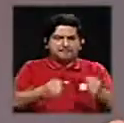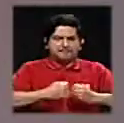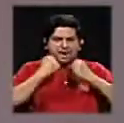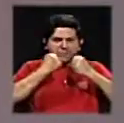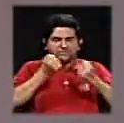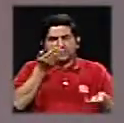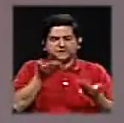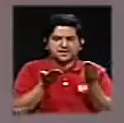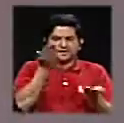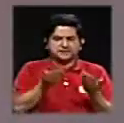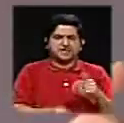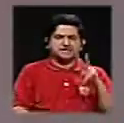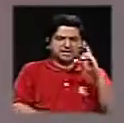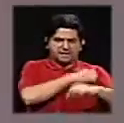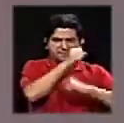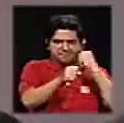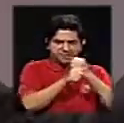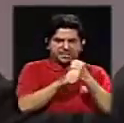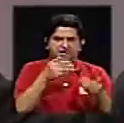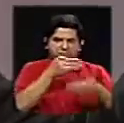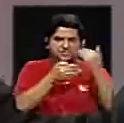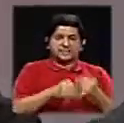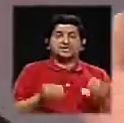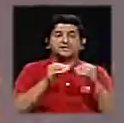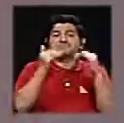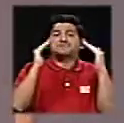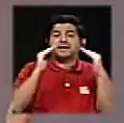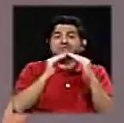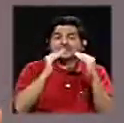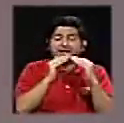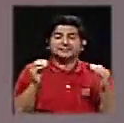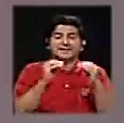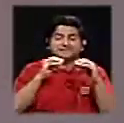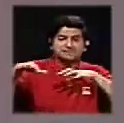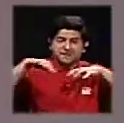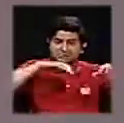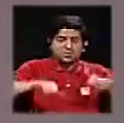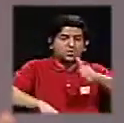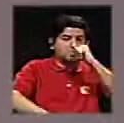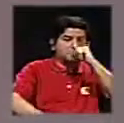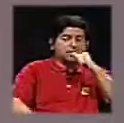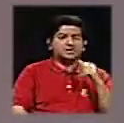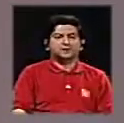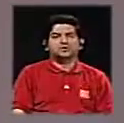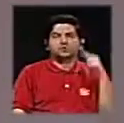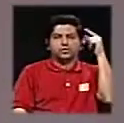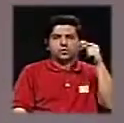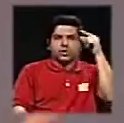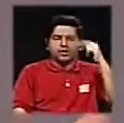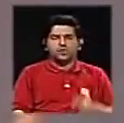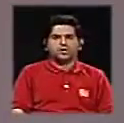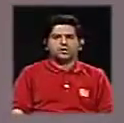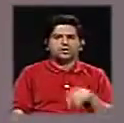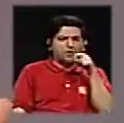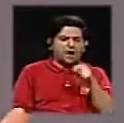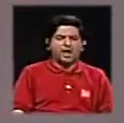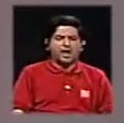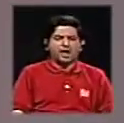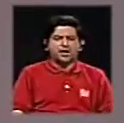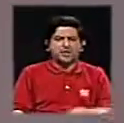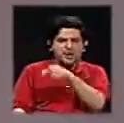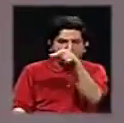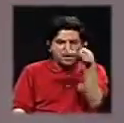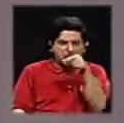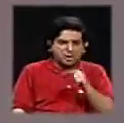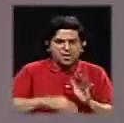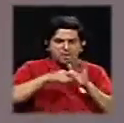las de hace 20 años, porque hay más casas, entonces el agua se mueve más libremente, y por supuesto llega un montón de agua y colapsa. ¿A qué nos